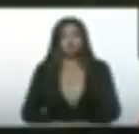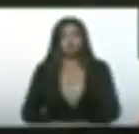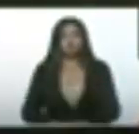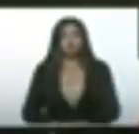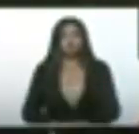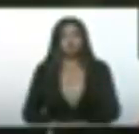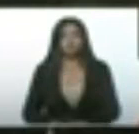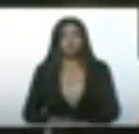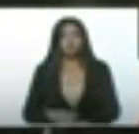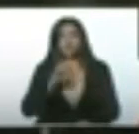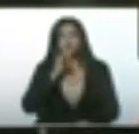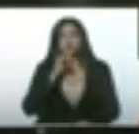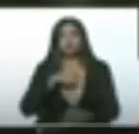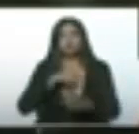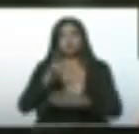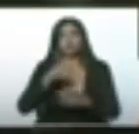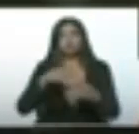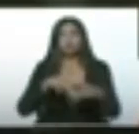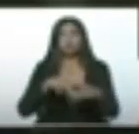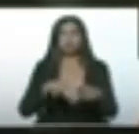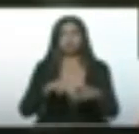de información de vuelo.